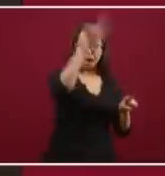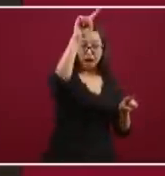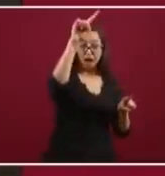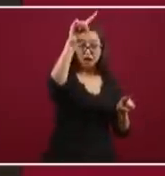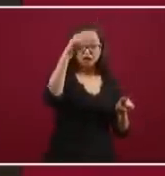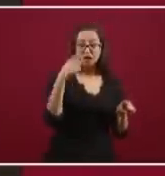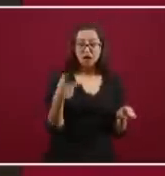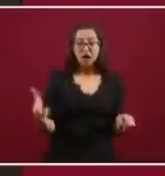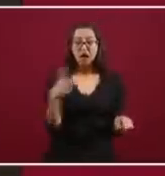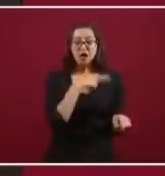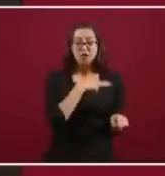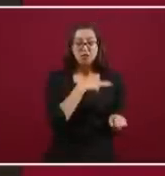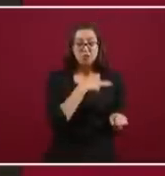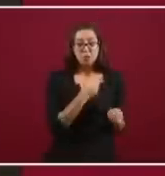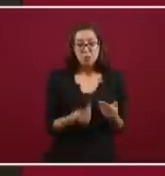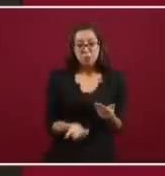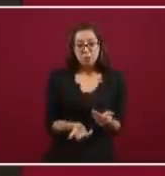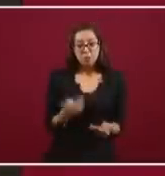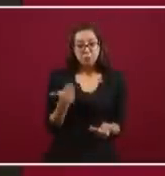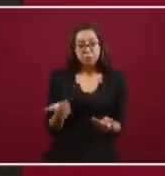Heridos.